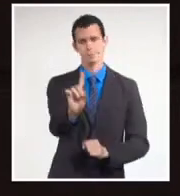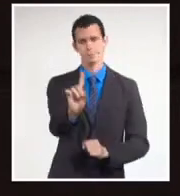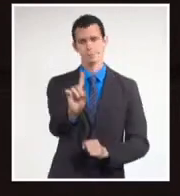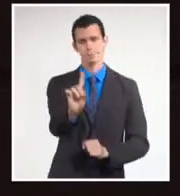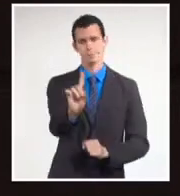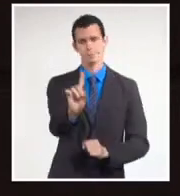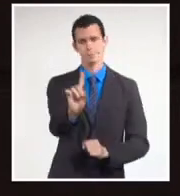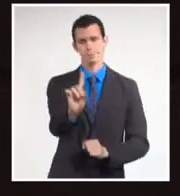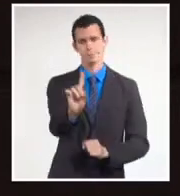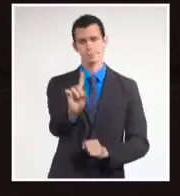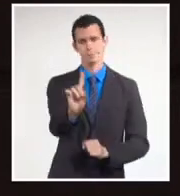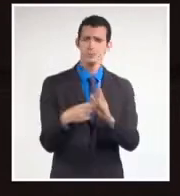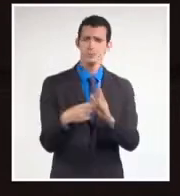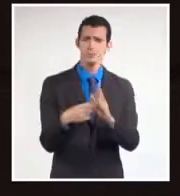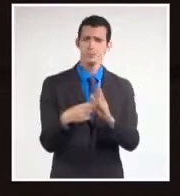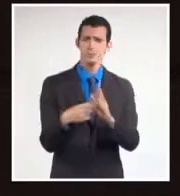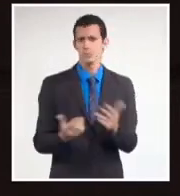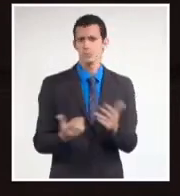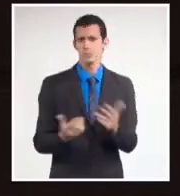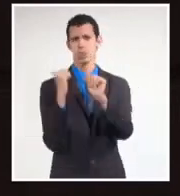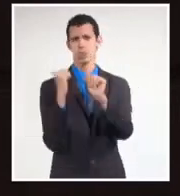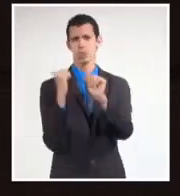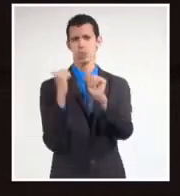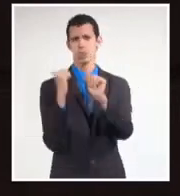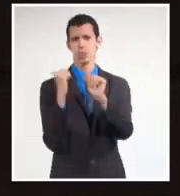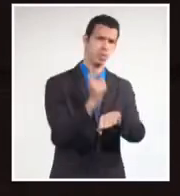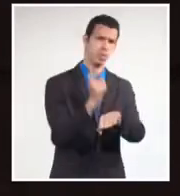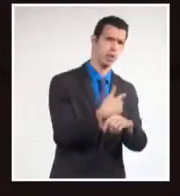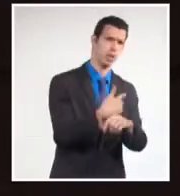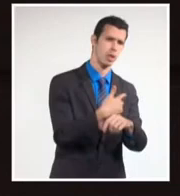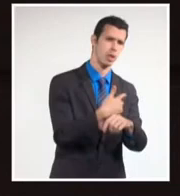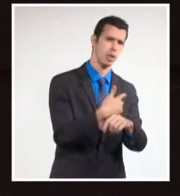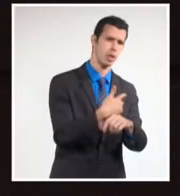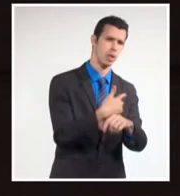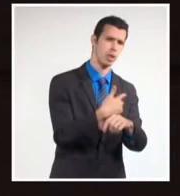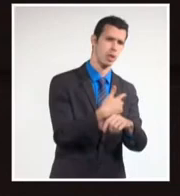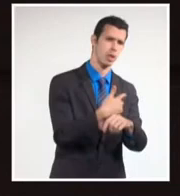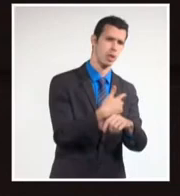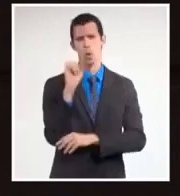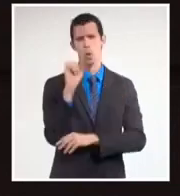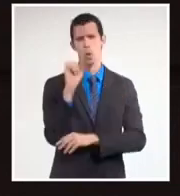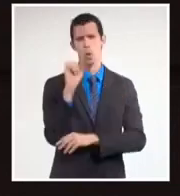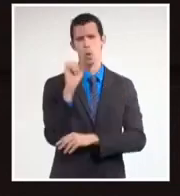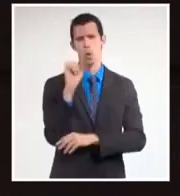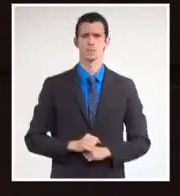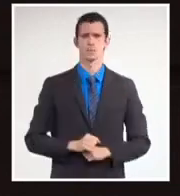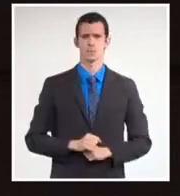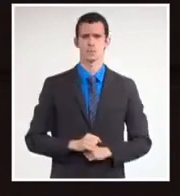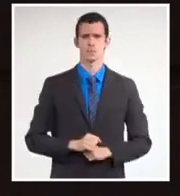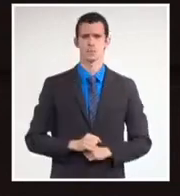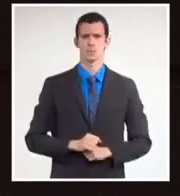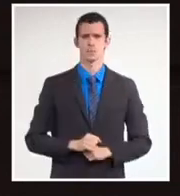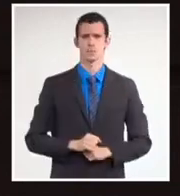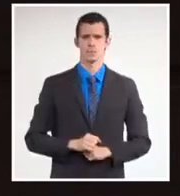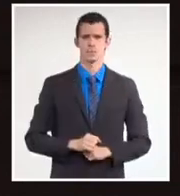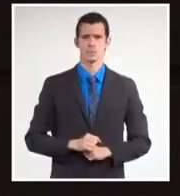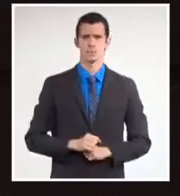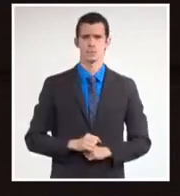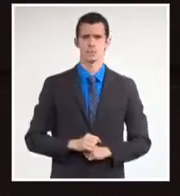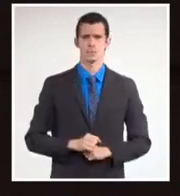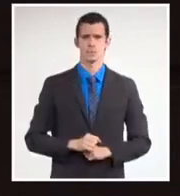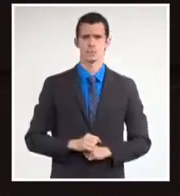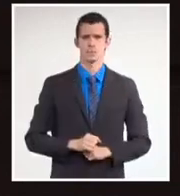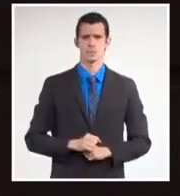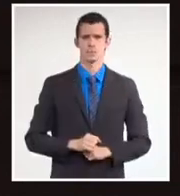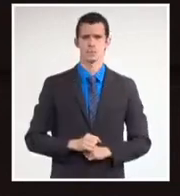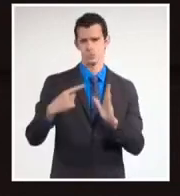los eslabones inerciales que van a evitar la consecución de ese cambio. Y el otro elemento al que me quiero